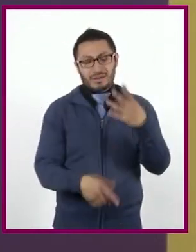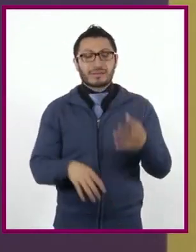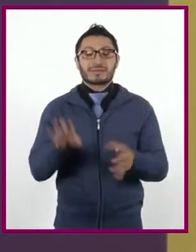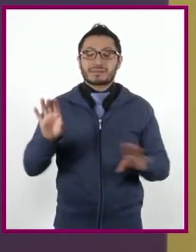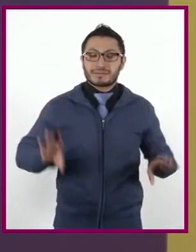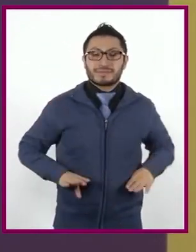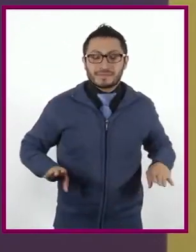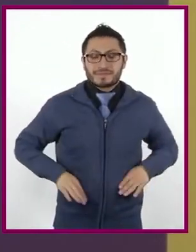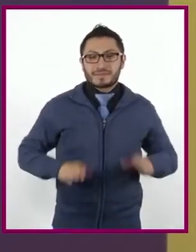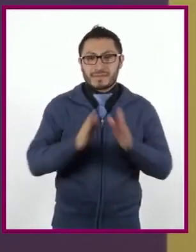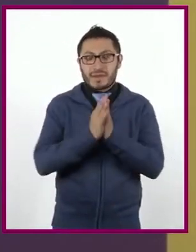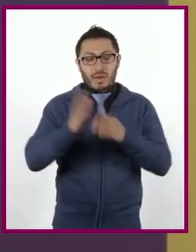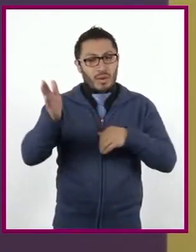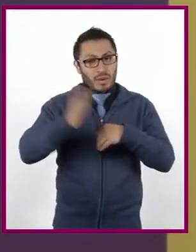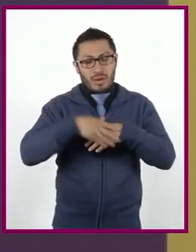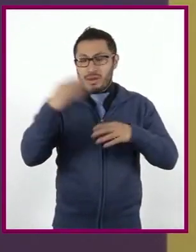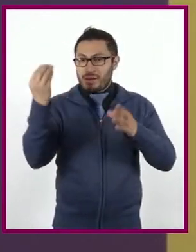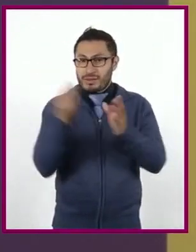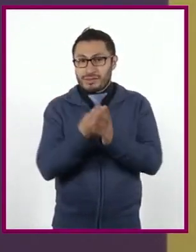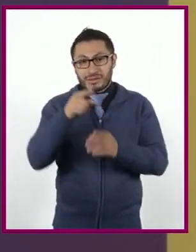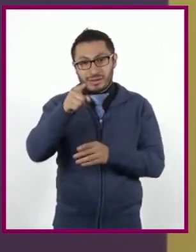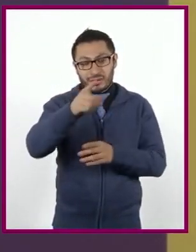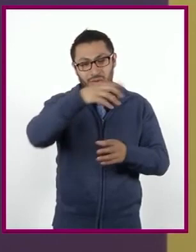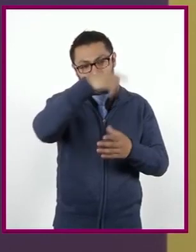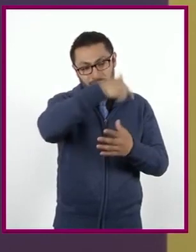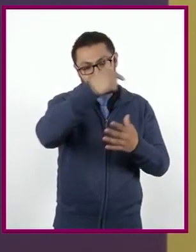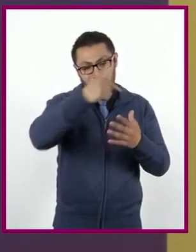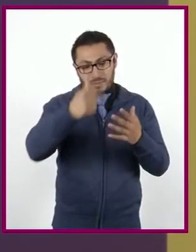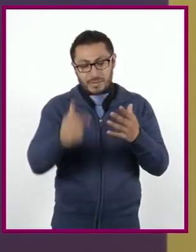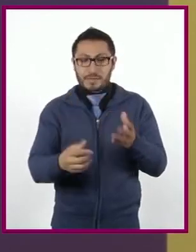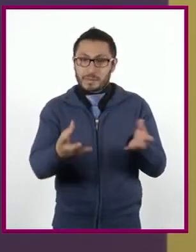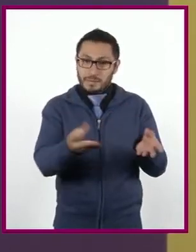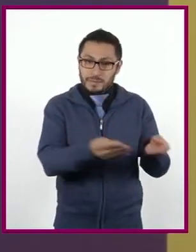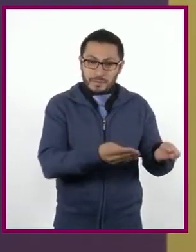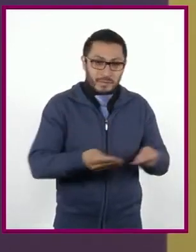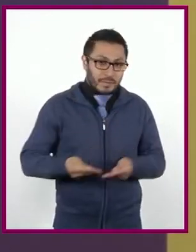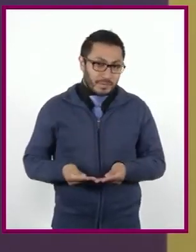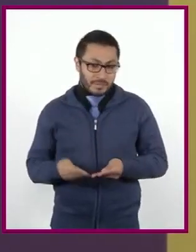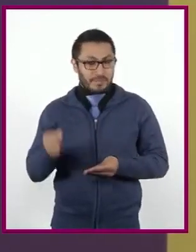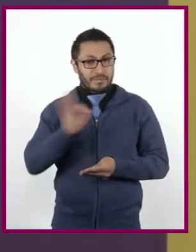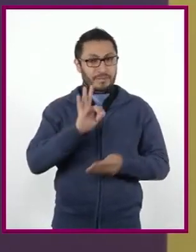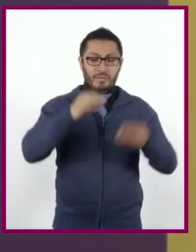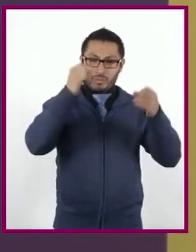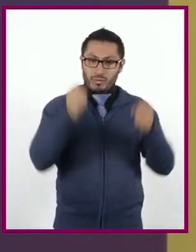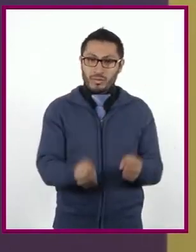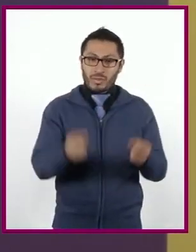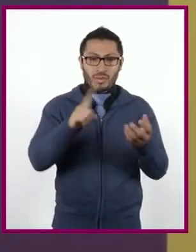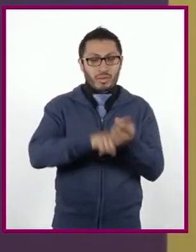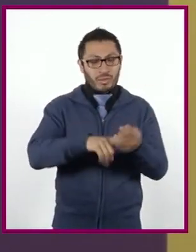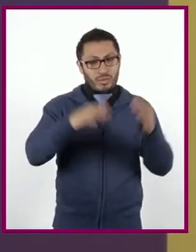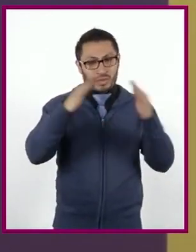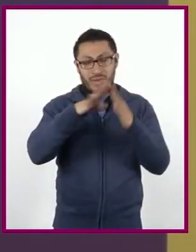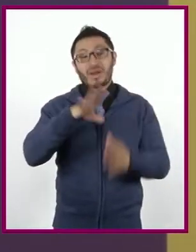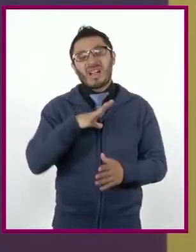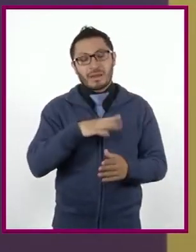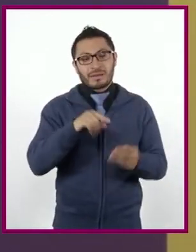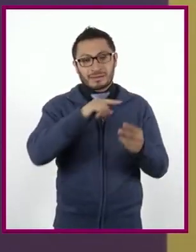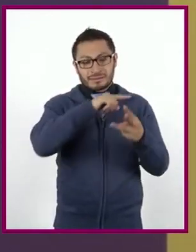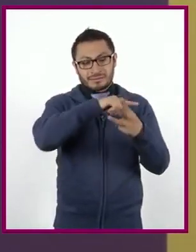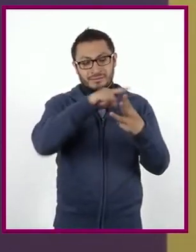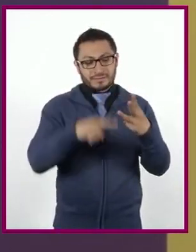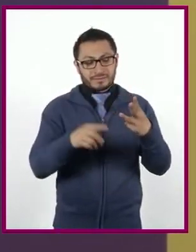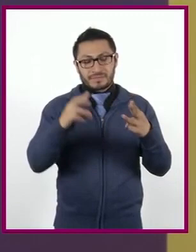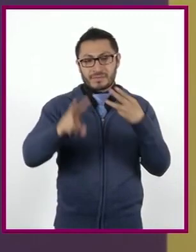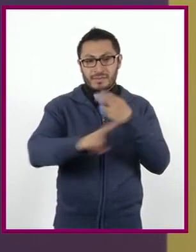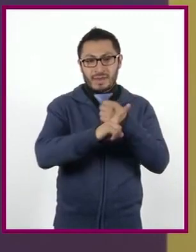te pedimos que para la próxima sesión reúnas los siguientes materiales que seguramente tendrás en casa. 3 vasos